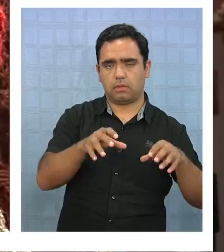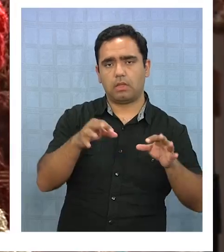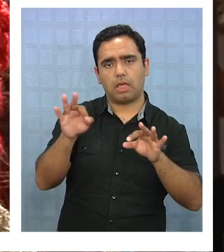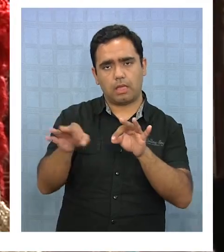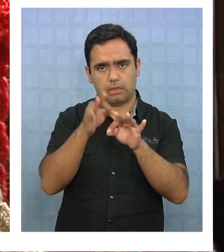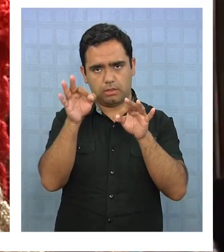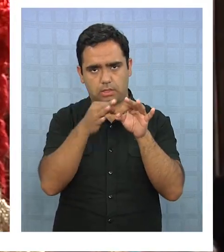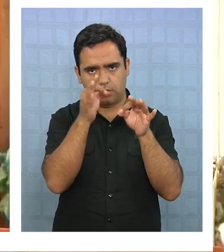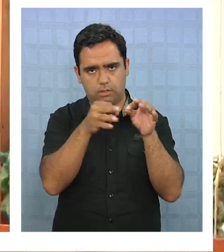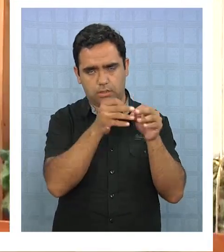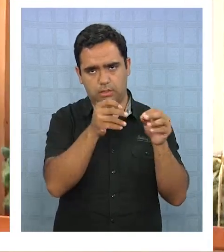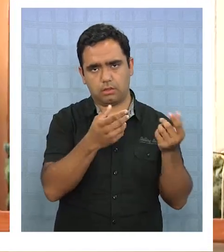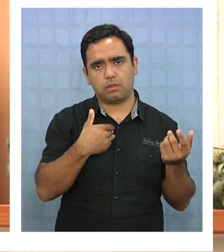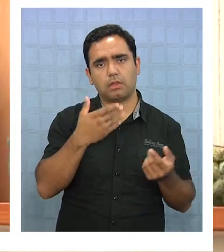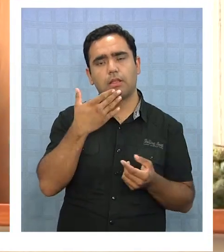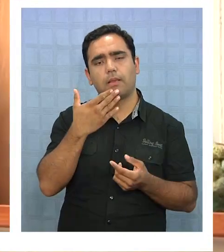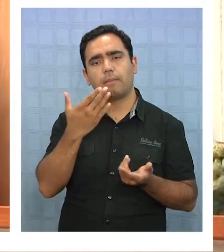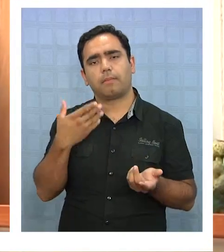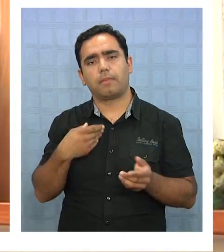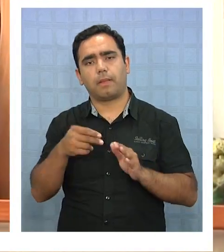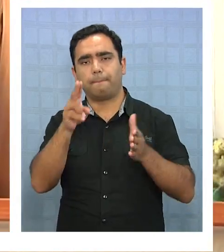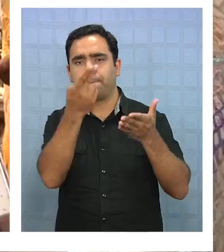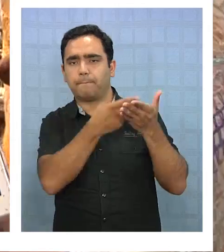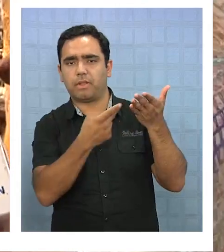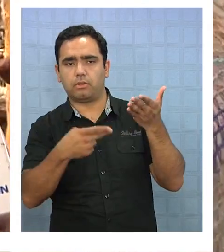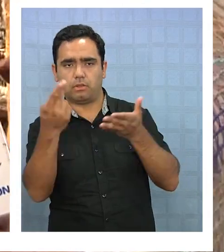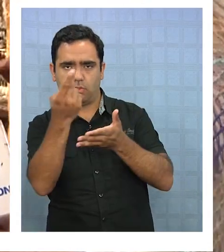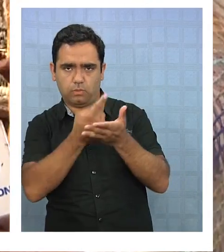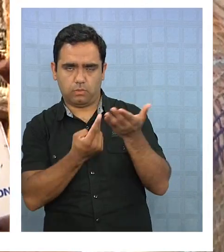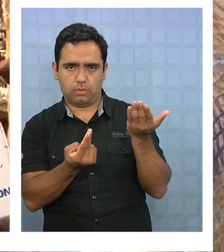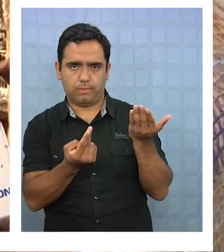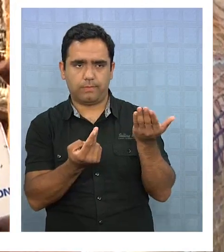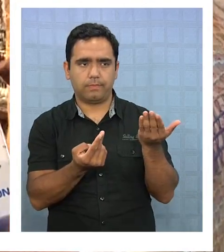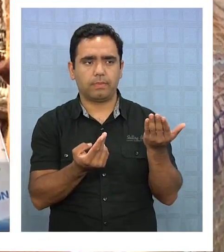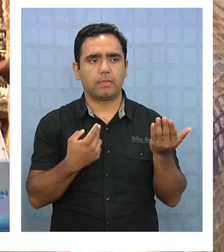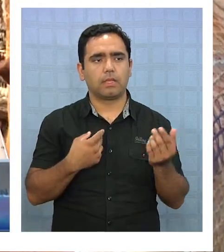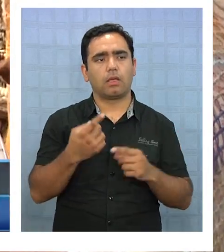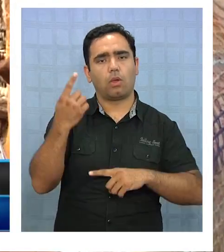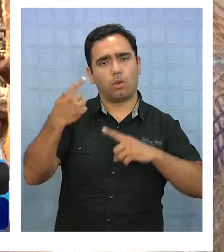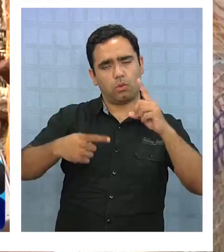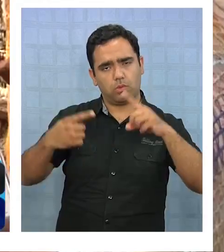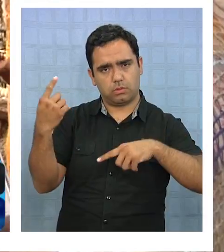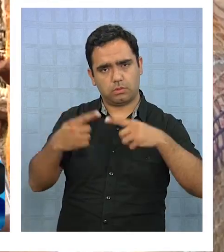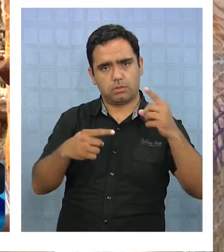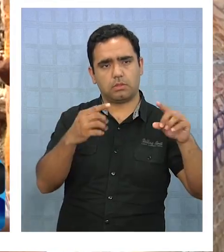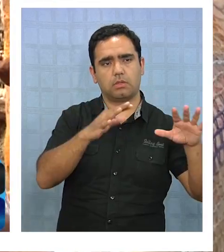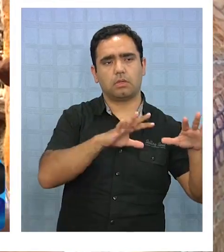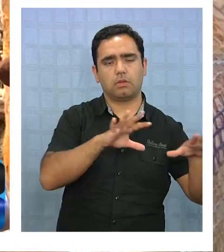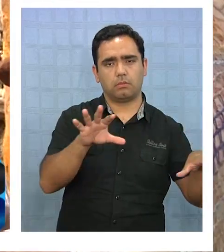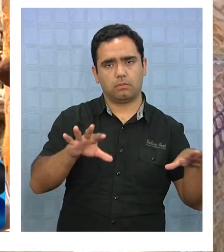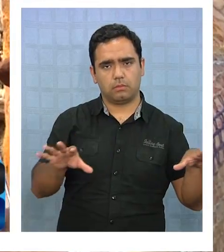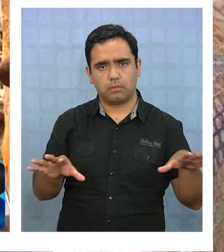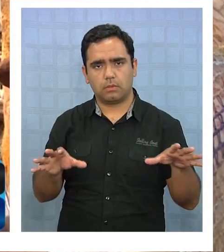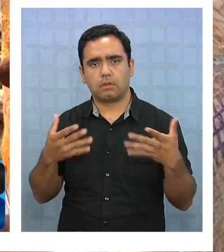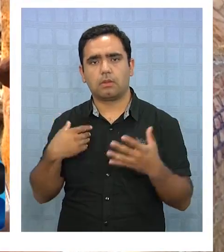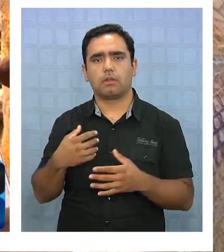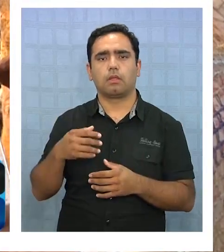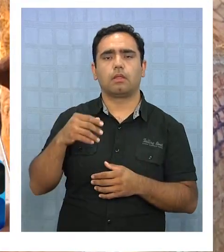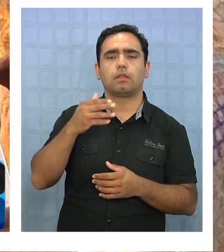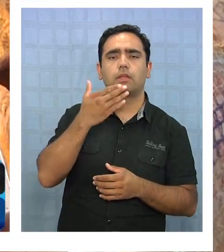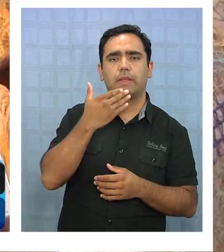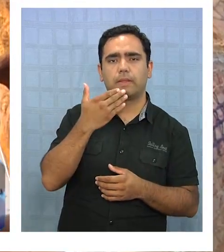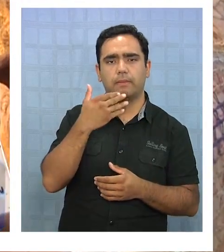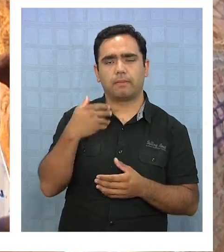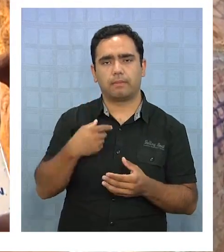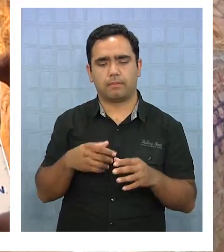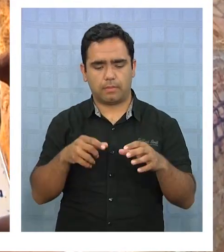en tejido, en pintura, trabajamos con cosas relativas que están con petrogrifos,